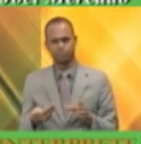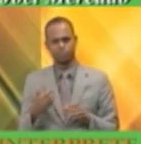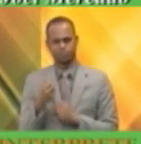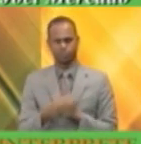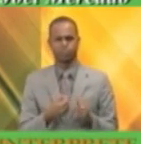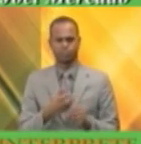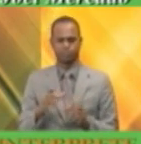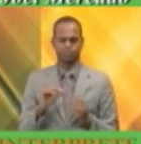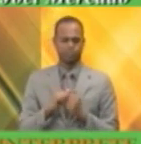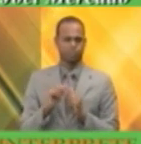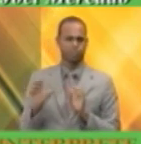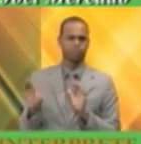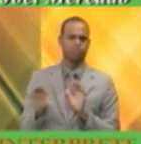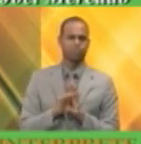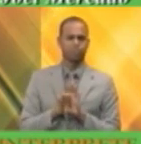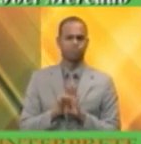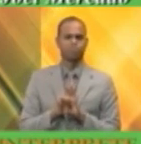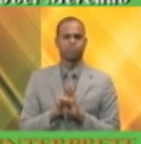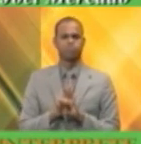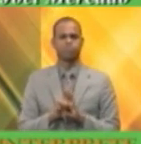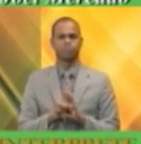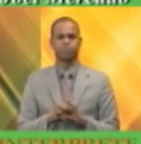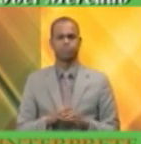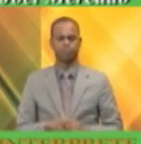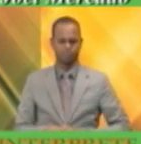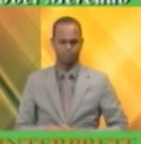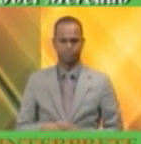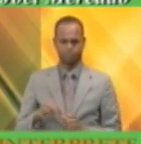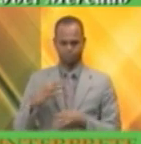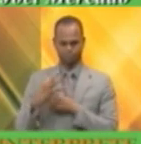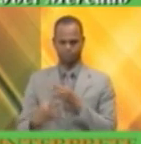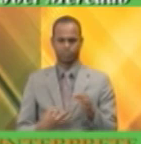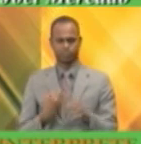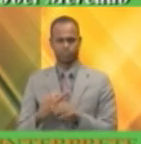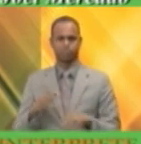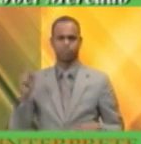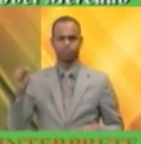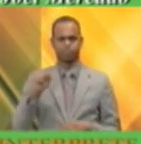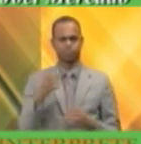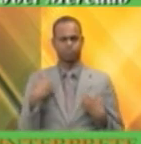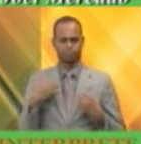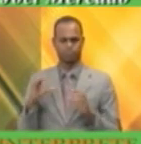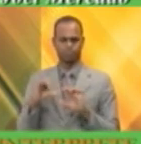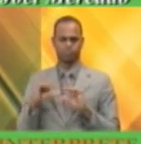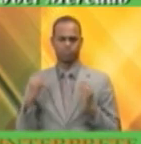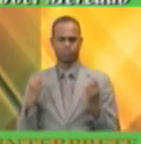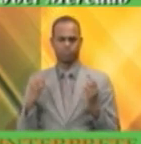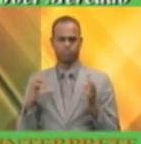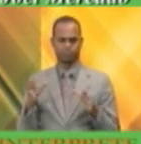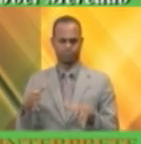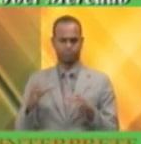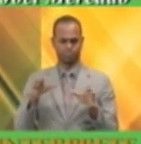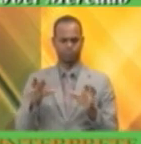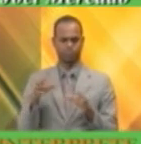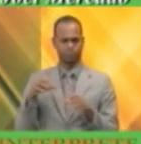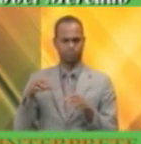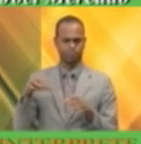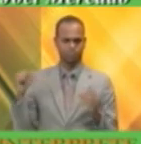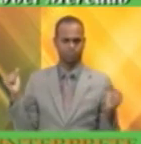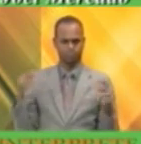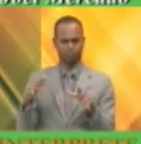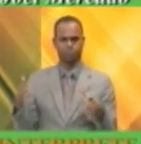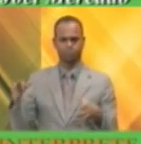se eligen los miembros del Comité Ejecutivo? Por las federaciones, tienen sus delegaciones, asamblea eleccionaria. Ya estamos